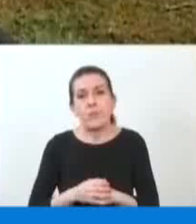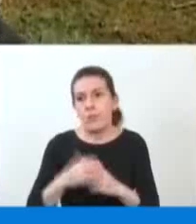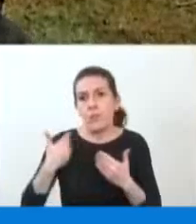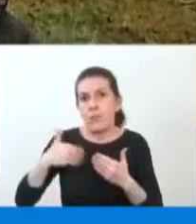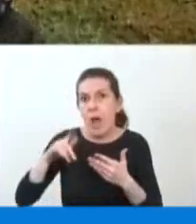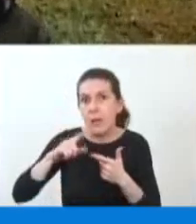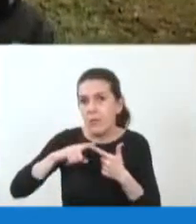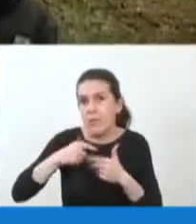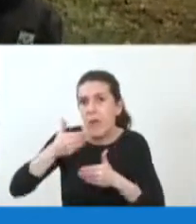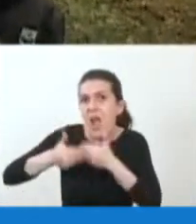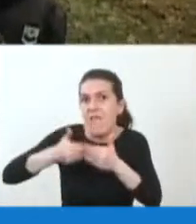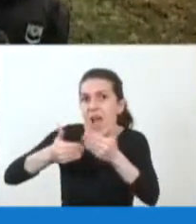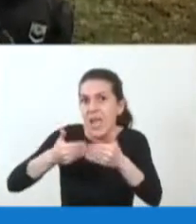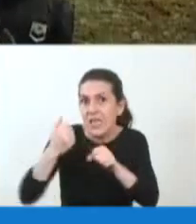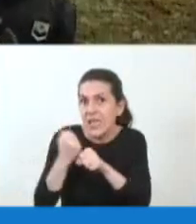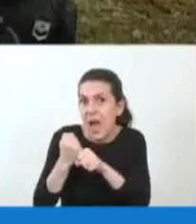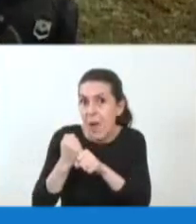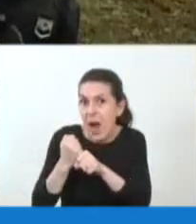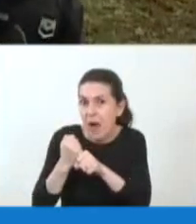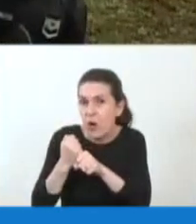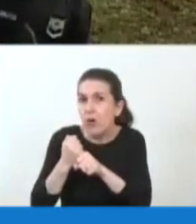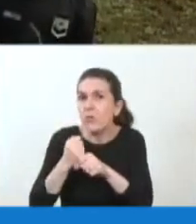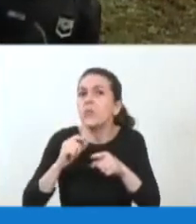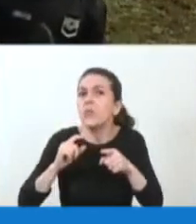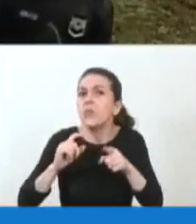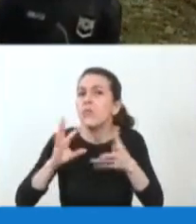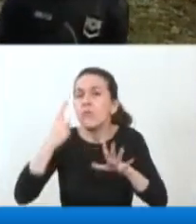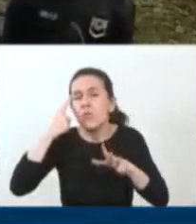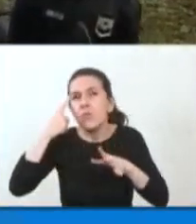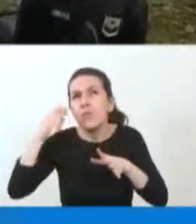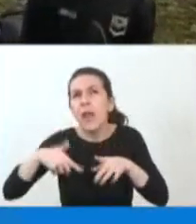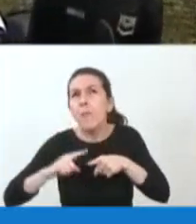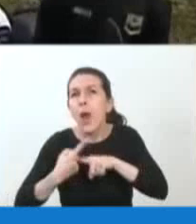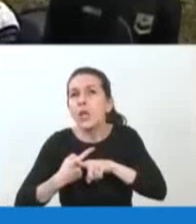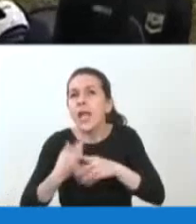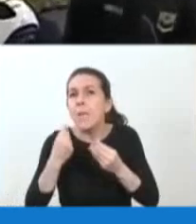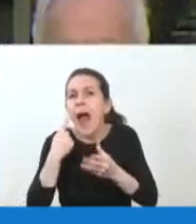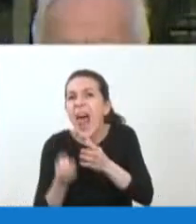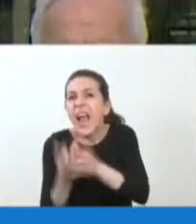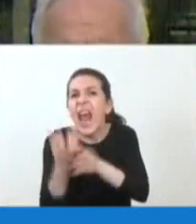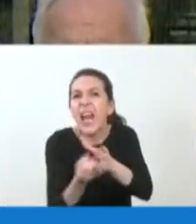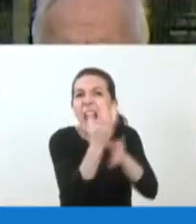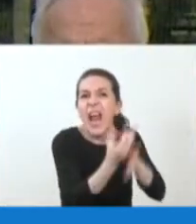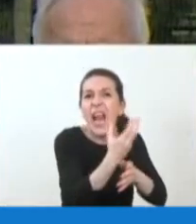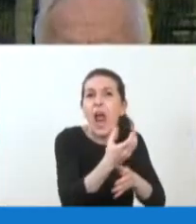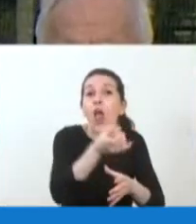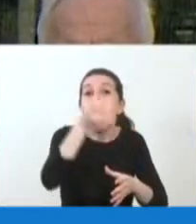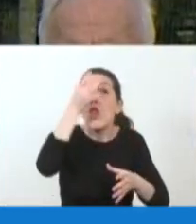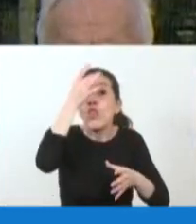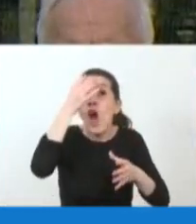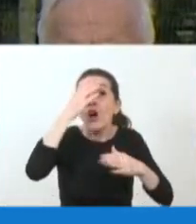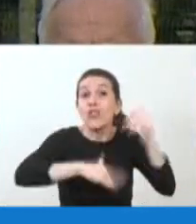avanza sobre la política de creación de 12 nuevas unidades carcelarias